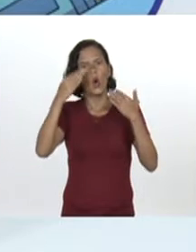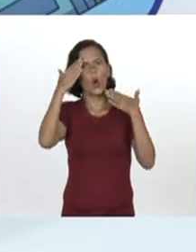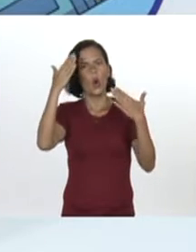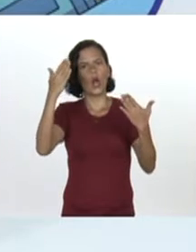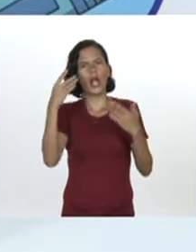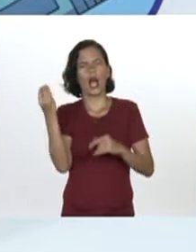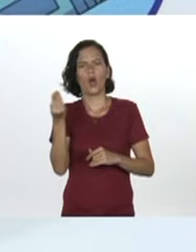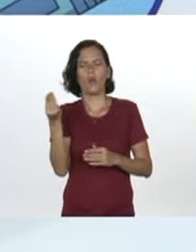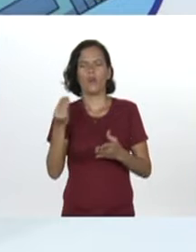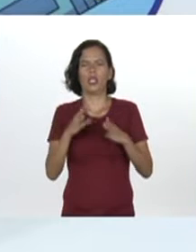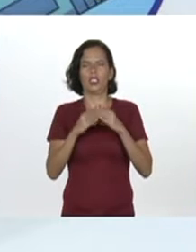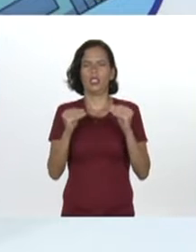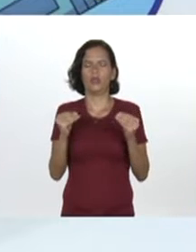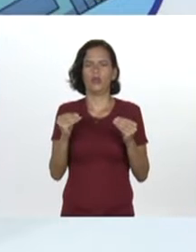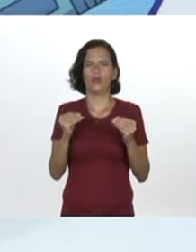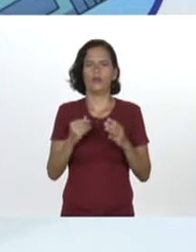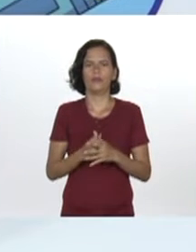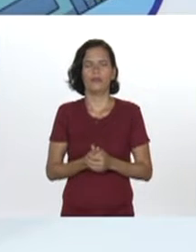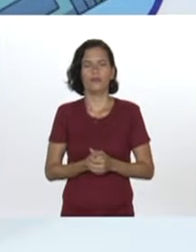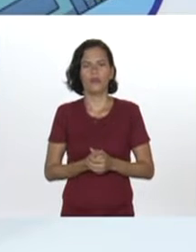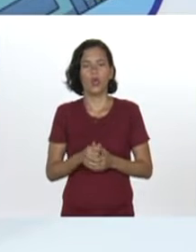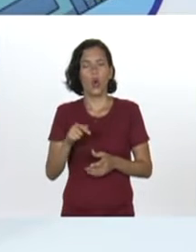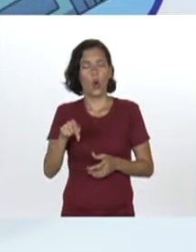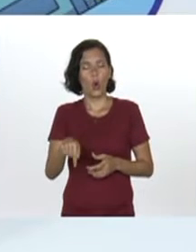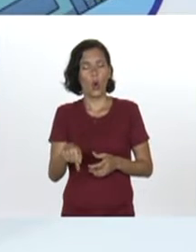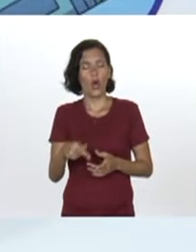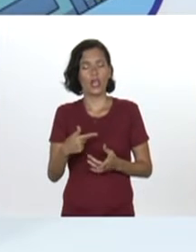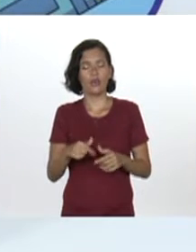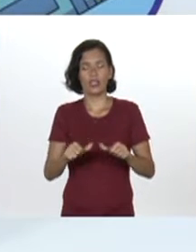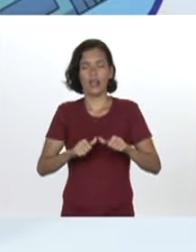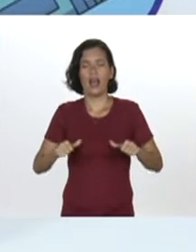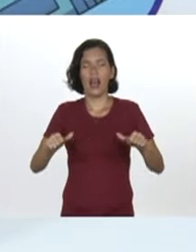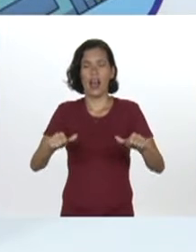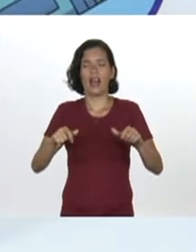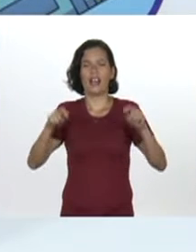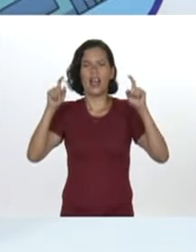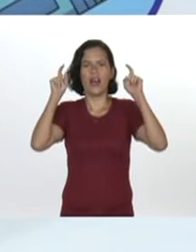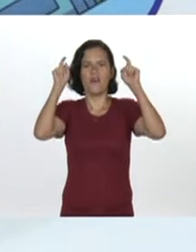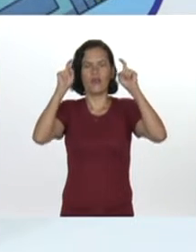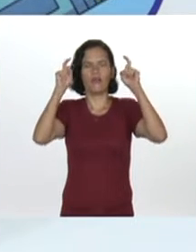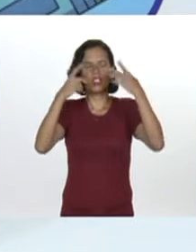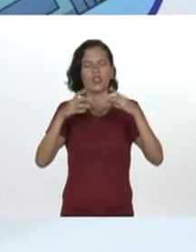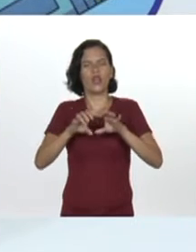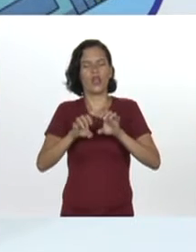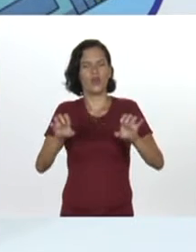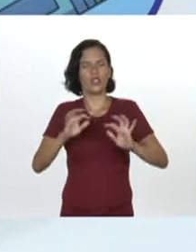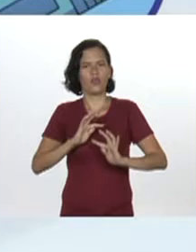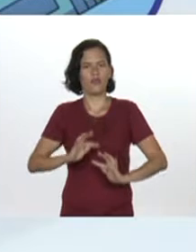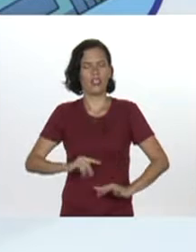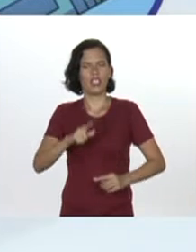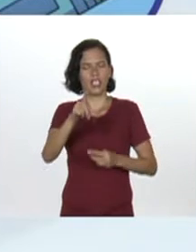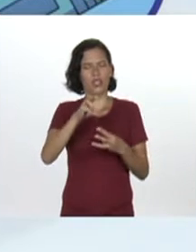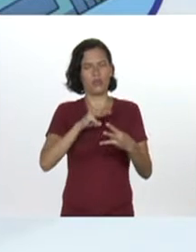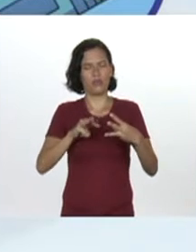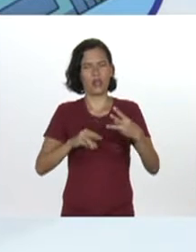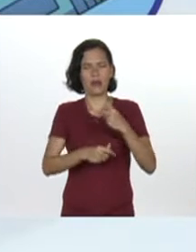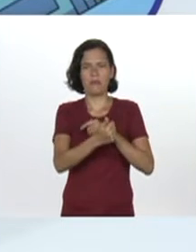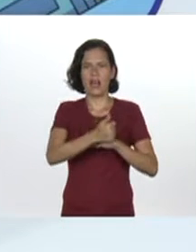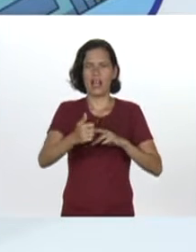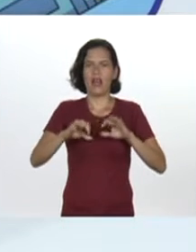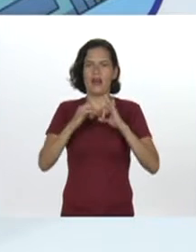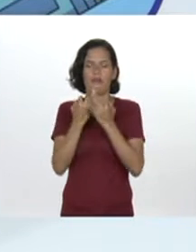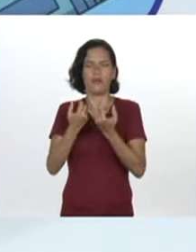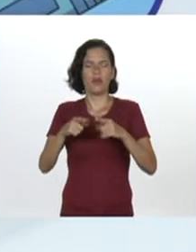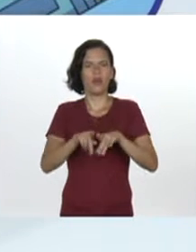Hola, hola, ¿cómo se encuentran? Hoy en otra jornada de nuestra área de formación Educación Física. En tu programa Cada Familia